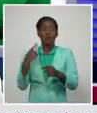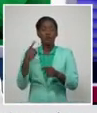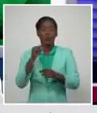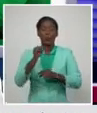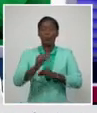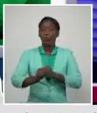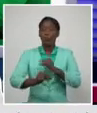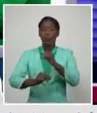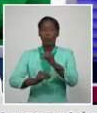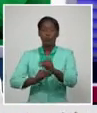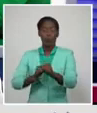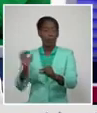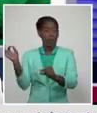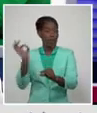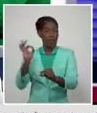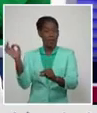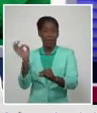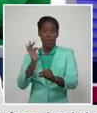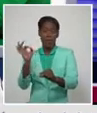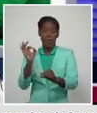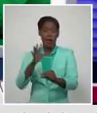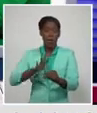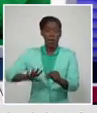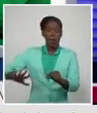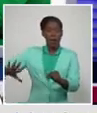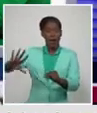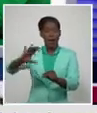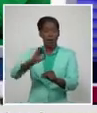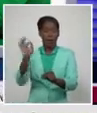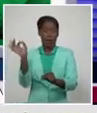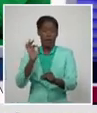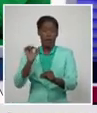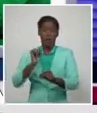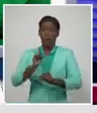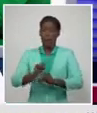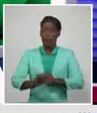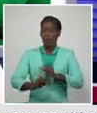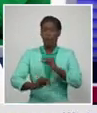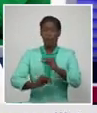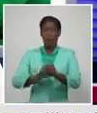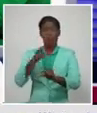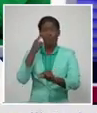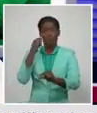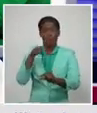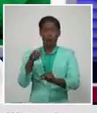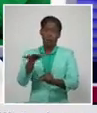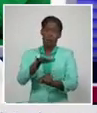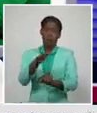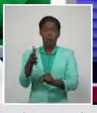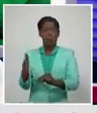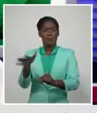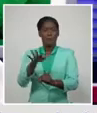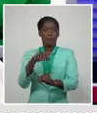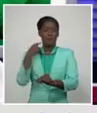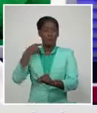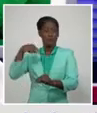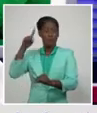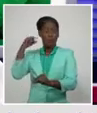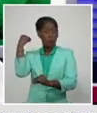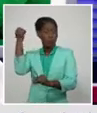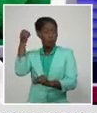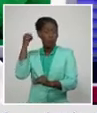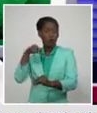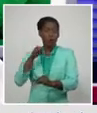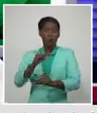todavía, pero podemos decir, bueno, pues está un poquito mejor que el año pasado y sin embargo